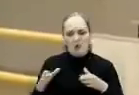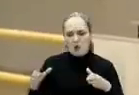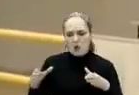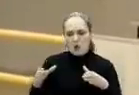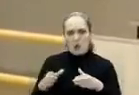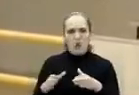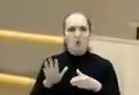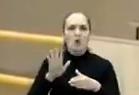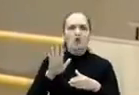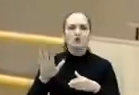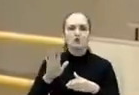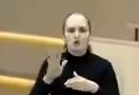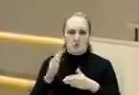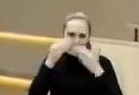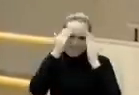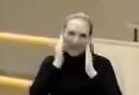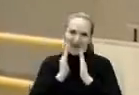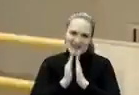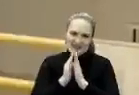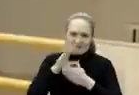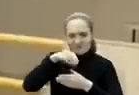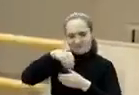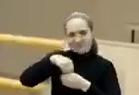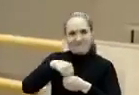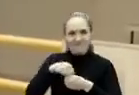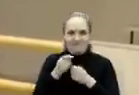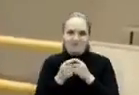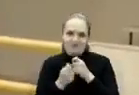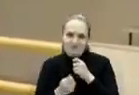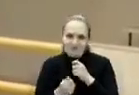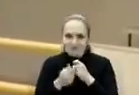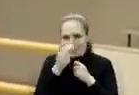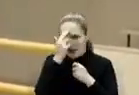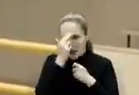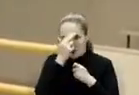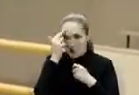Inmaculada. Hace poco fue liberada allí en Malí, África.